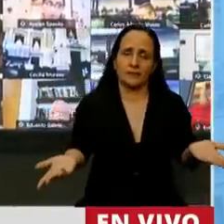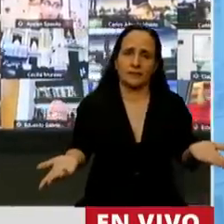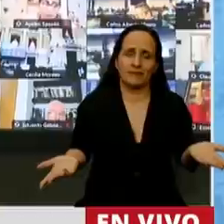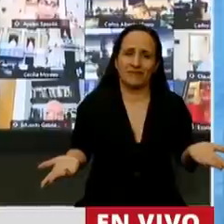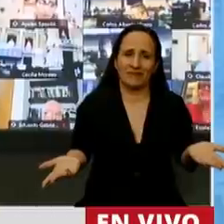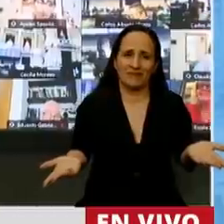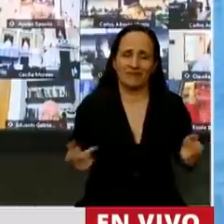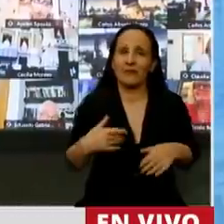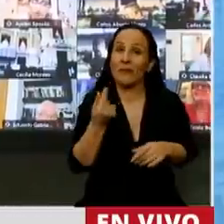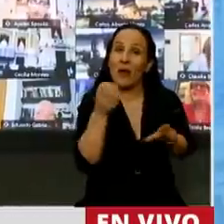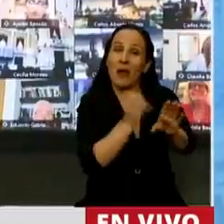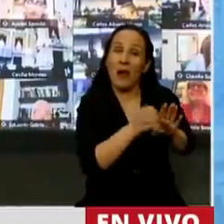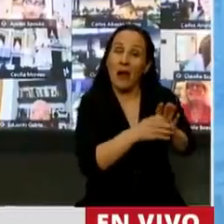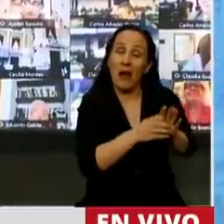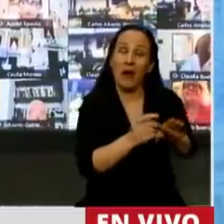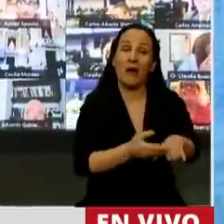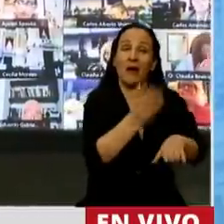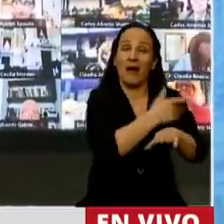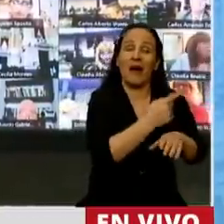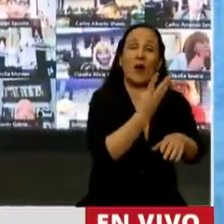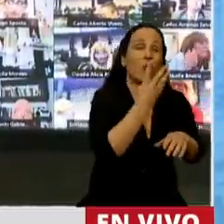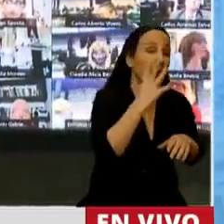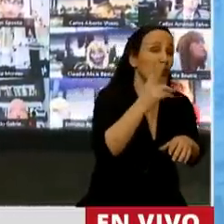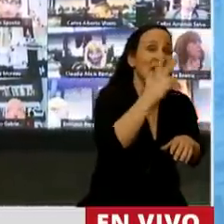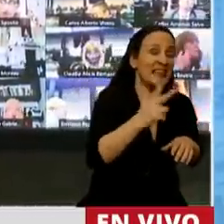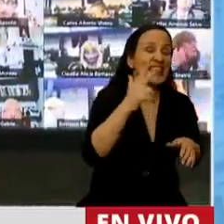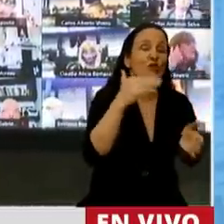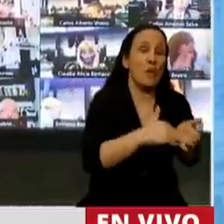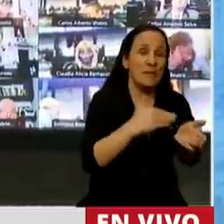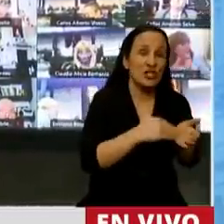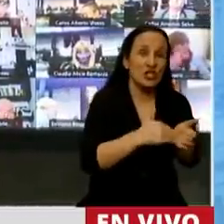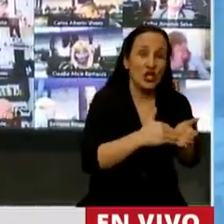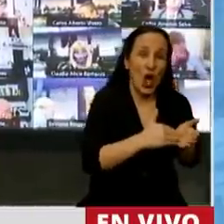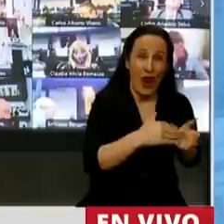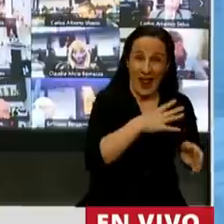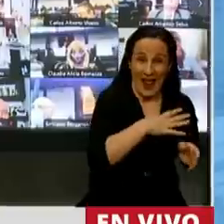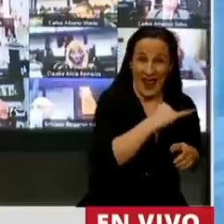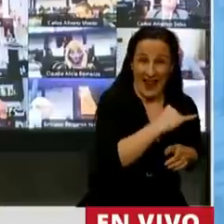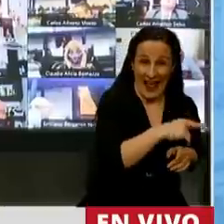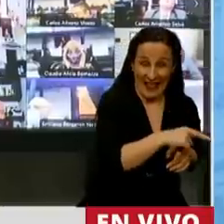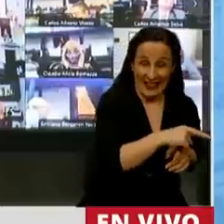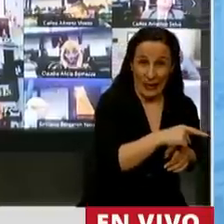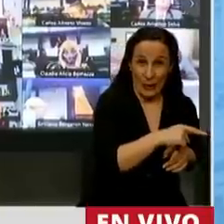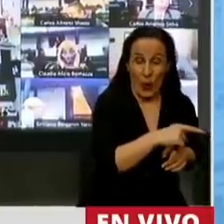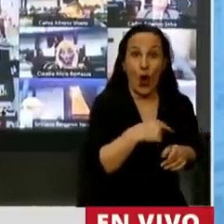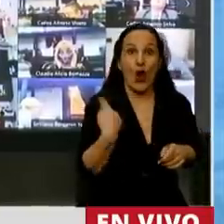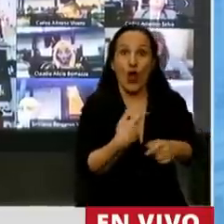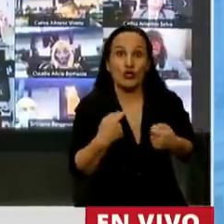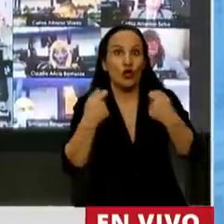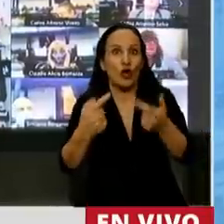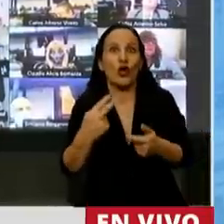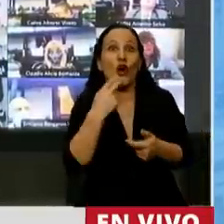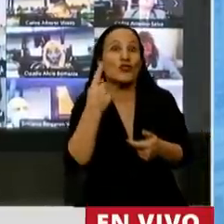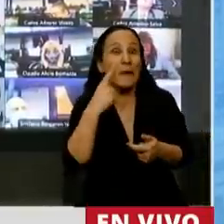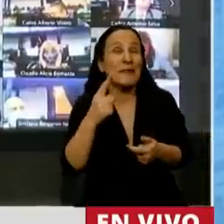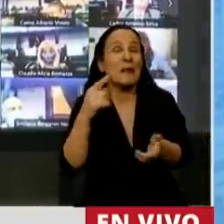reservas netas nos dejaron abajo 4300 millones negativos y les dejamos 11 mil